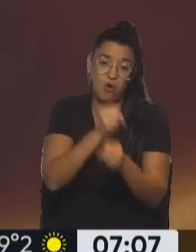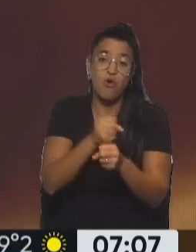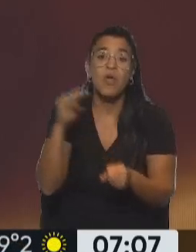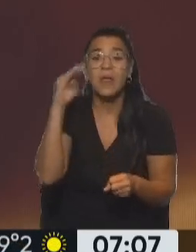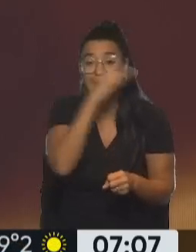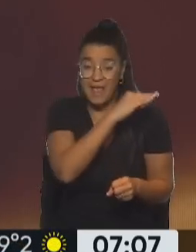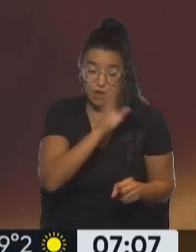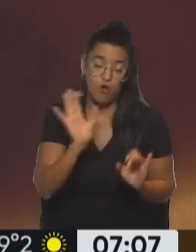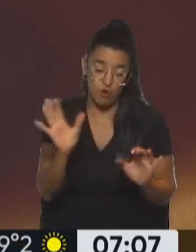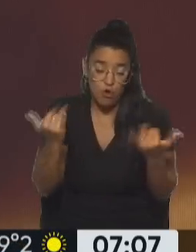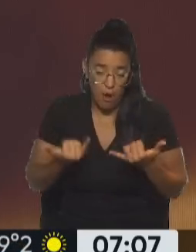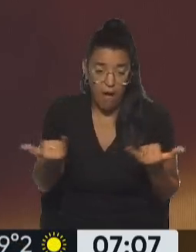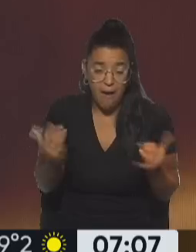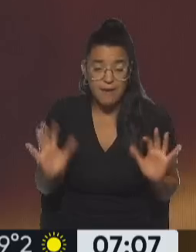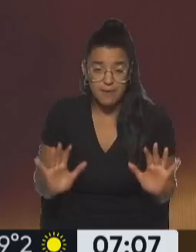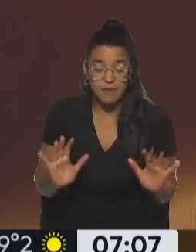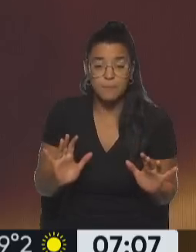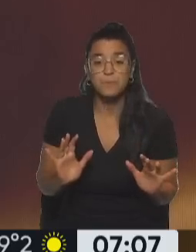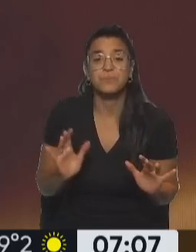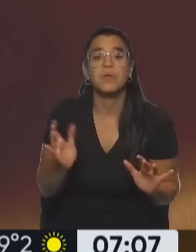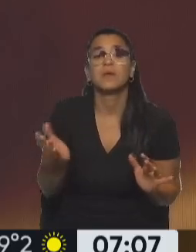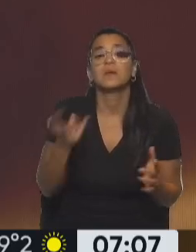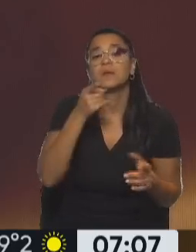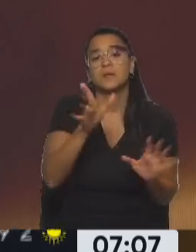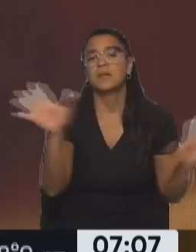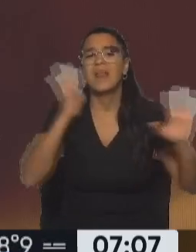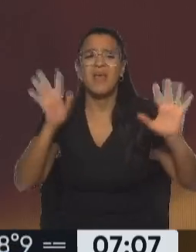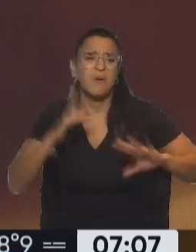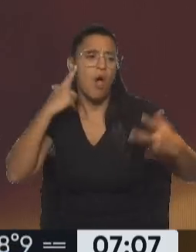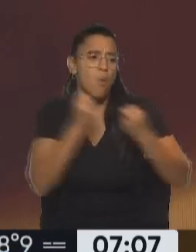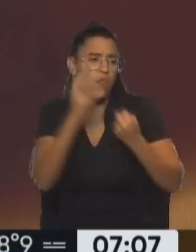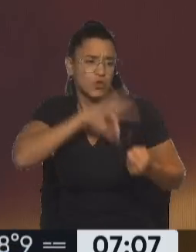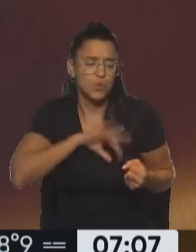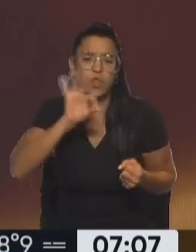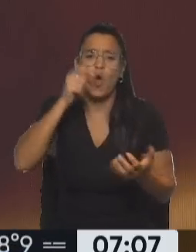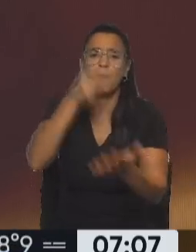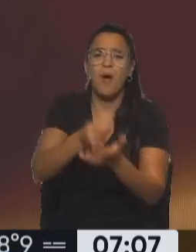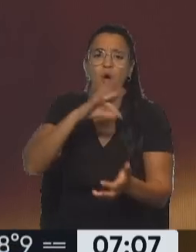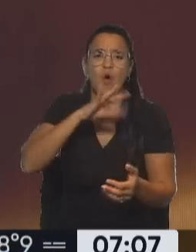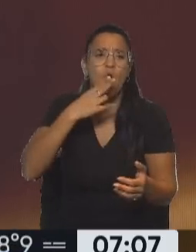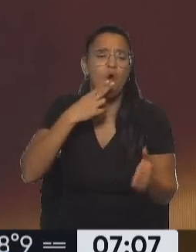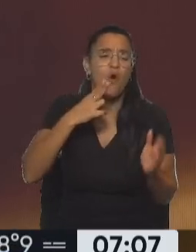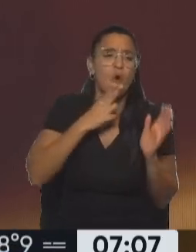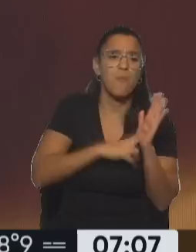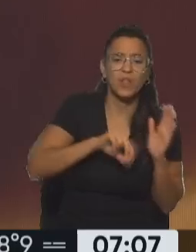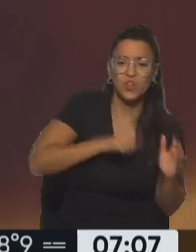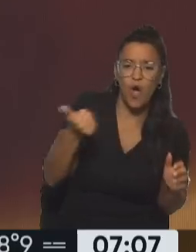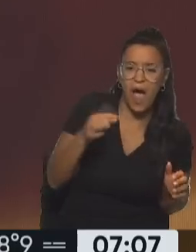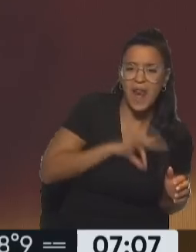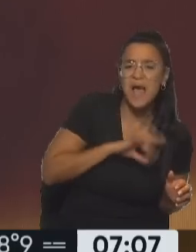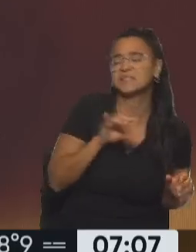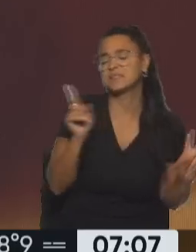el registro informal, ¿no es cierto?, desde la informalidad, y que nada tiene que ver con la paritaria, nada tiene que ver con el pago de las ganancias, ni las horas extras, ni reconocimiento